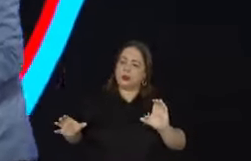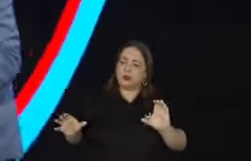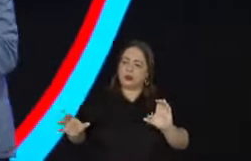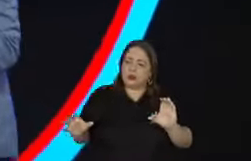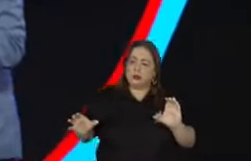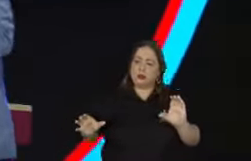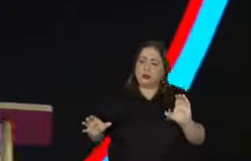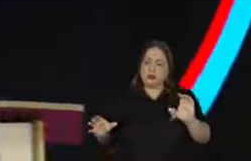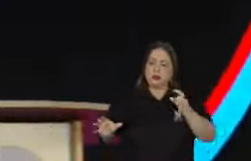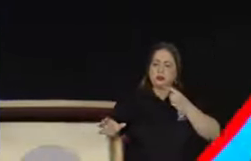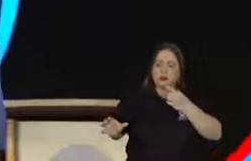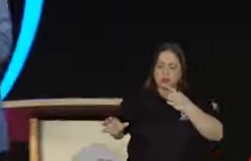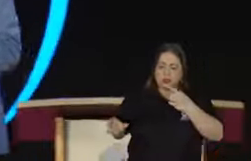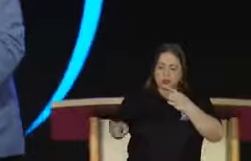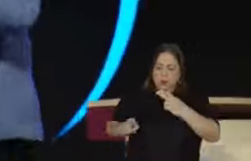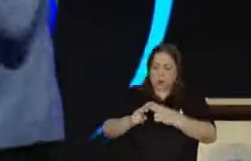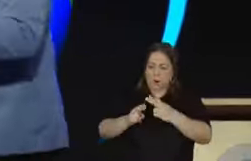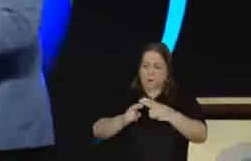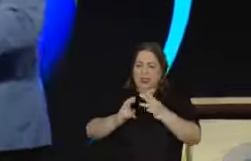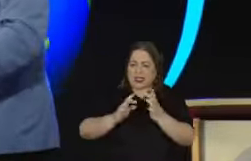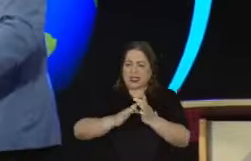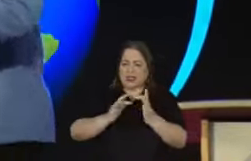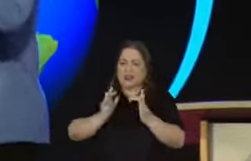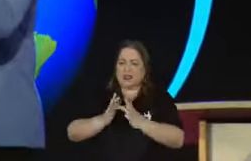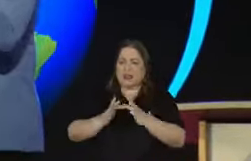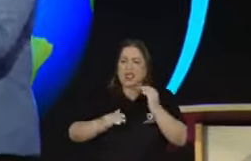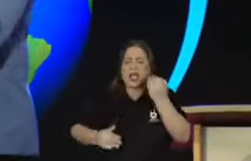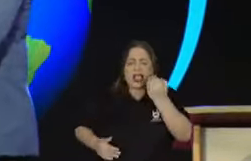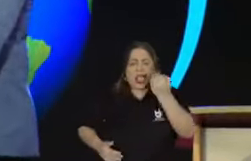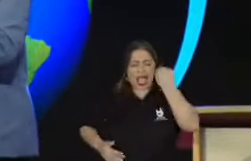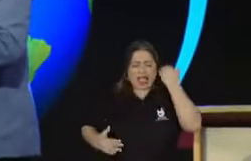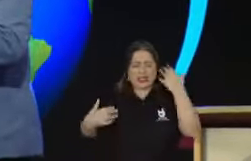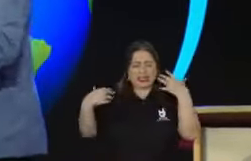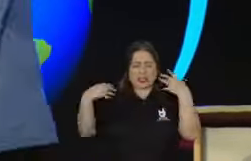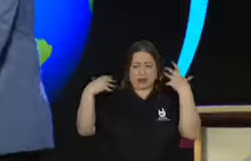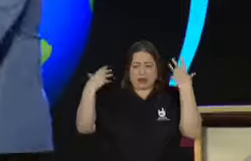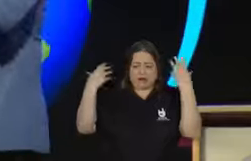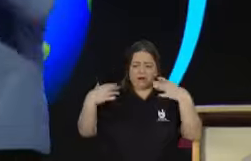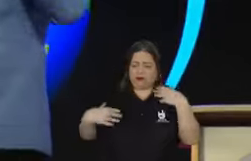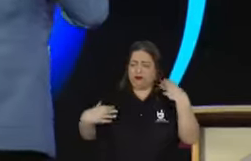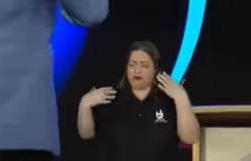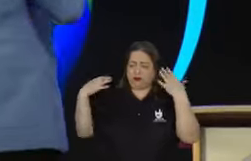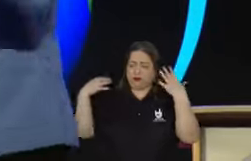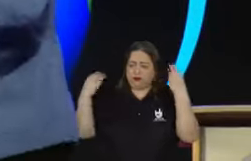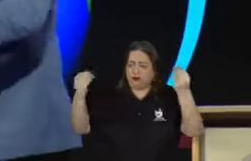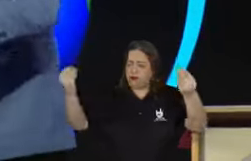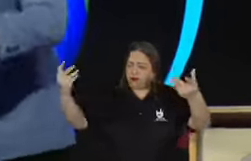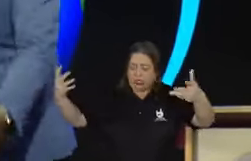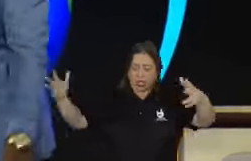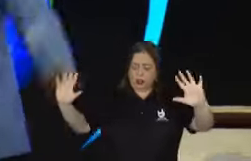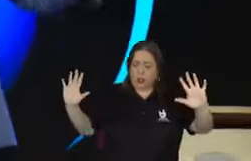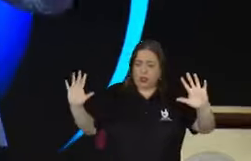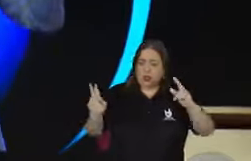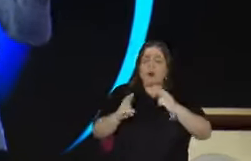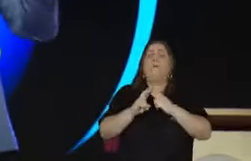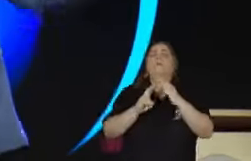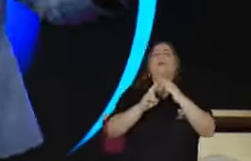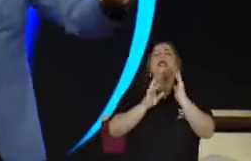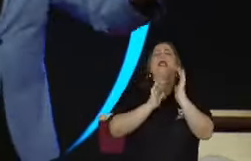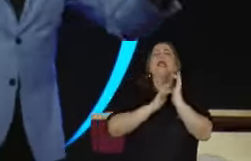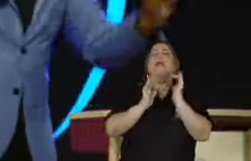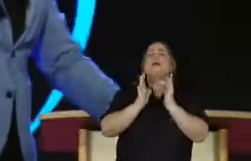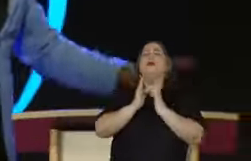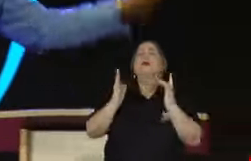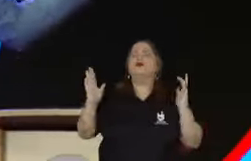el nombre de Jesús. Ahora mismo, cáncer, te damos una orden. En el nombre de Jesús, en el nombre de